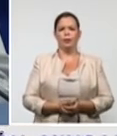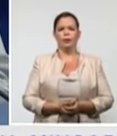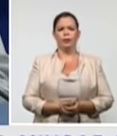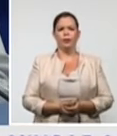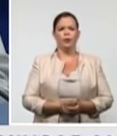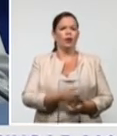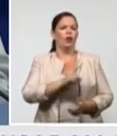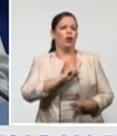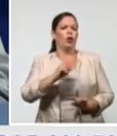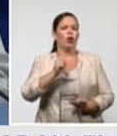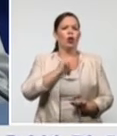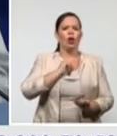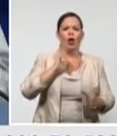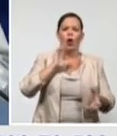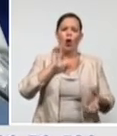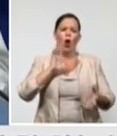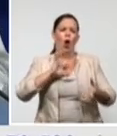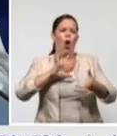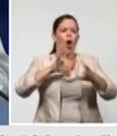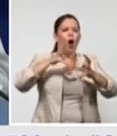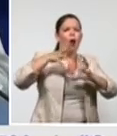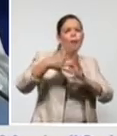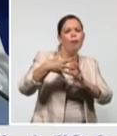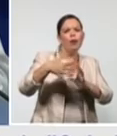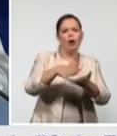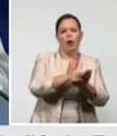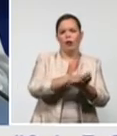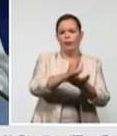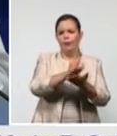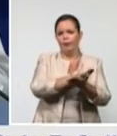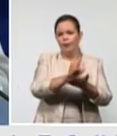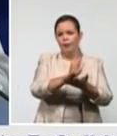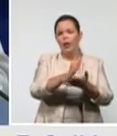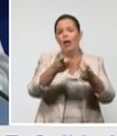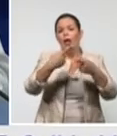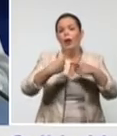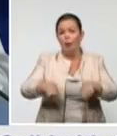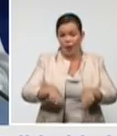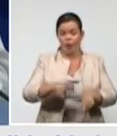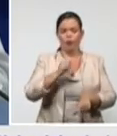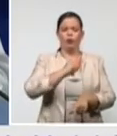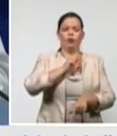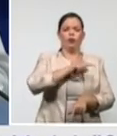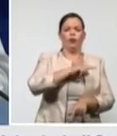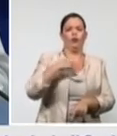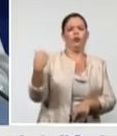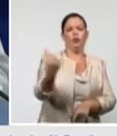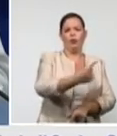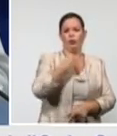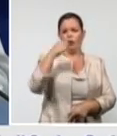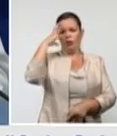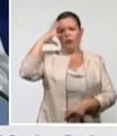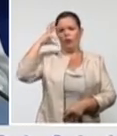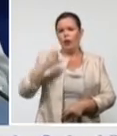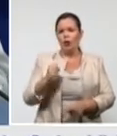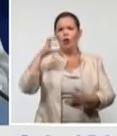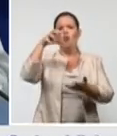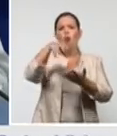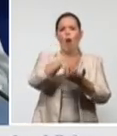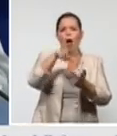a ningún territorio, es para que todos en nuestro país y donde tenemos transmisión todavía